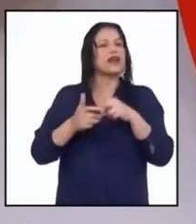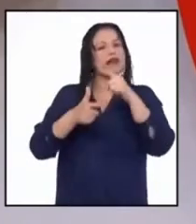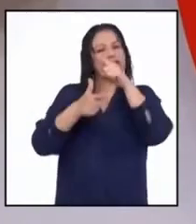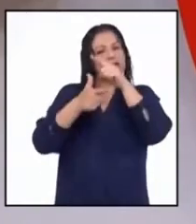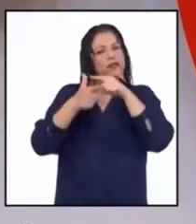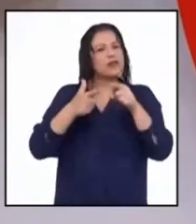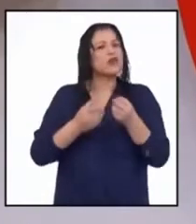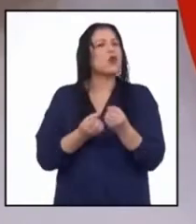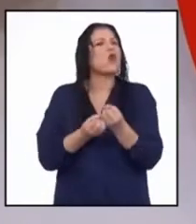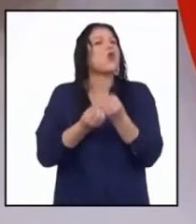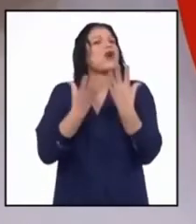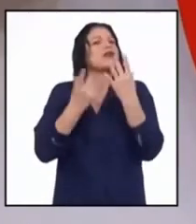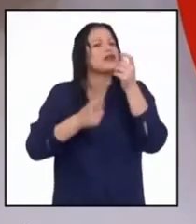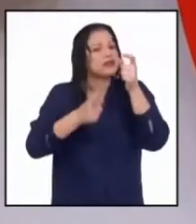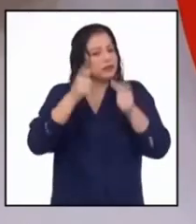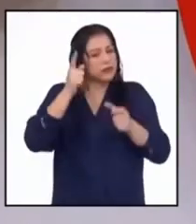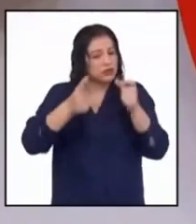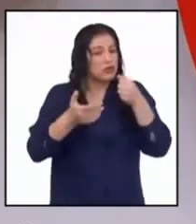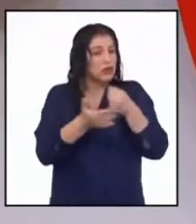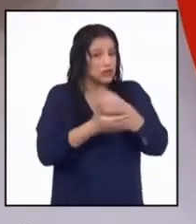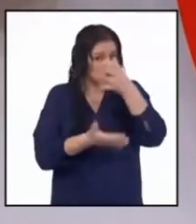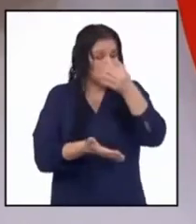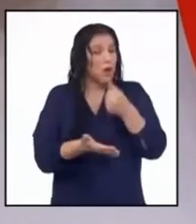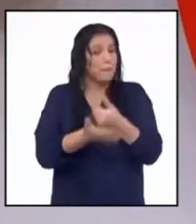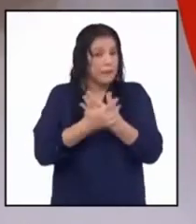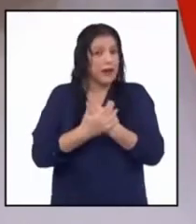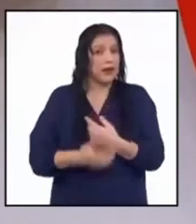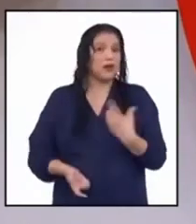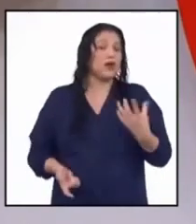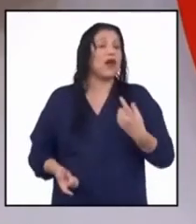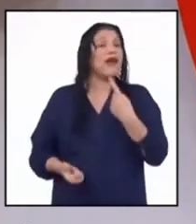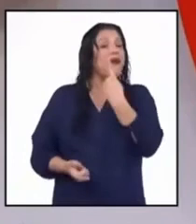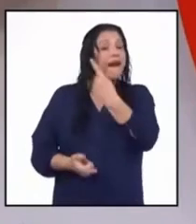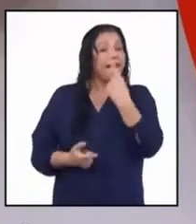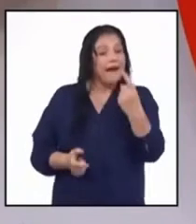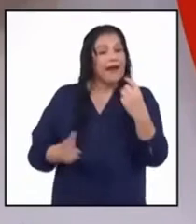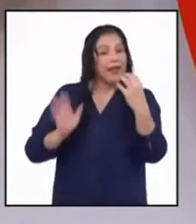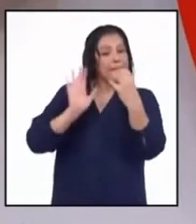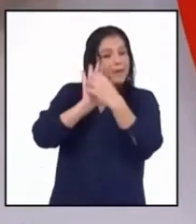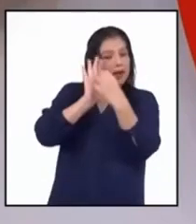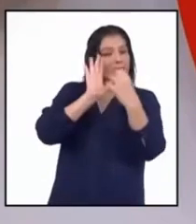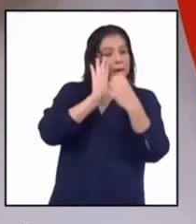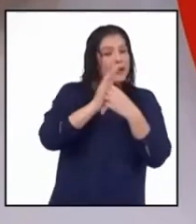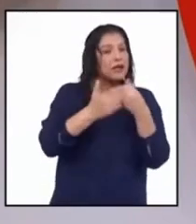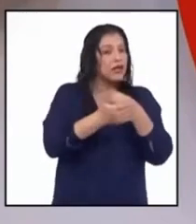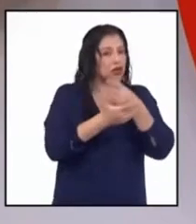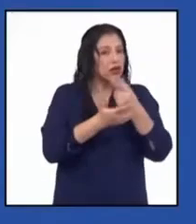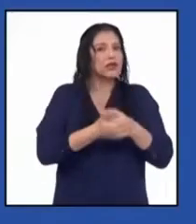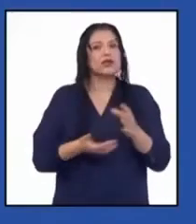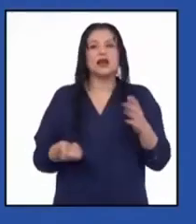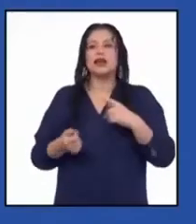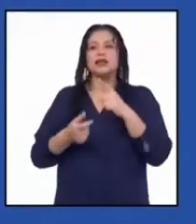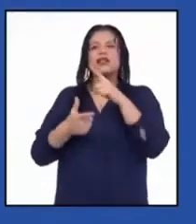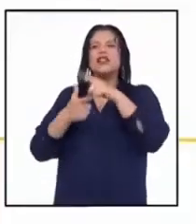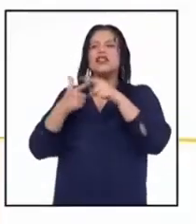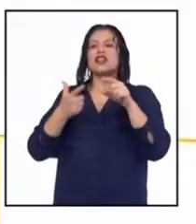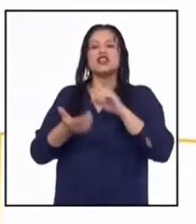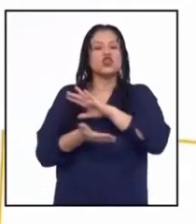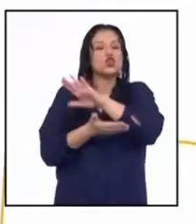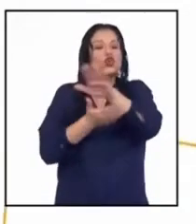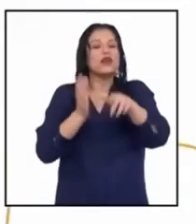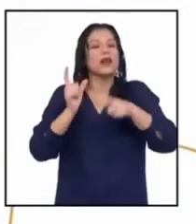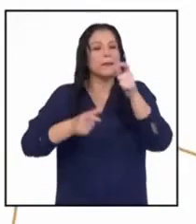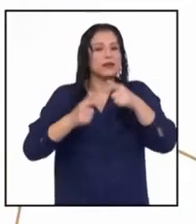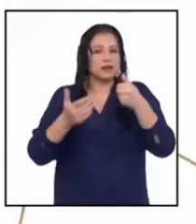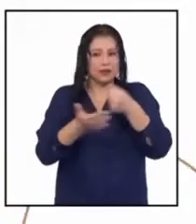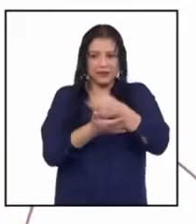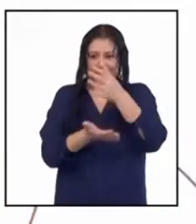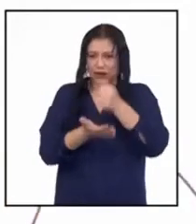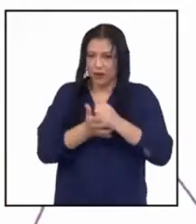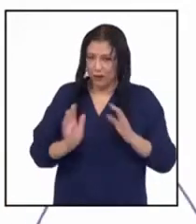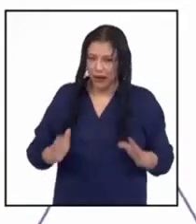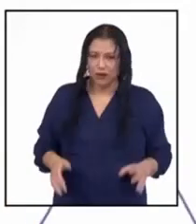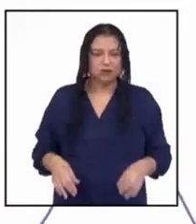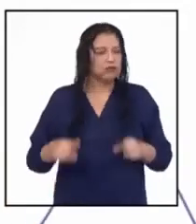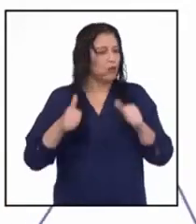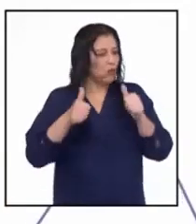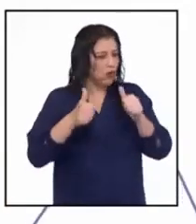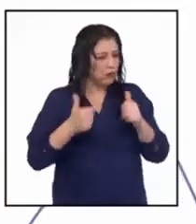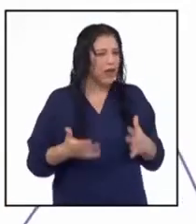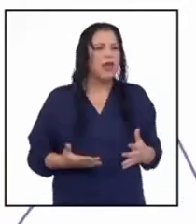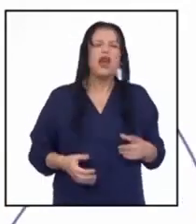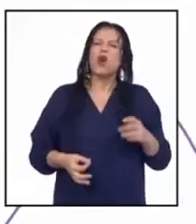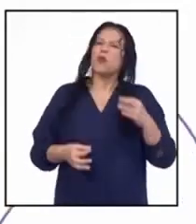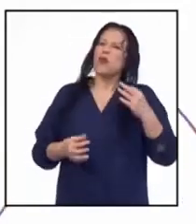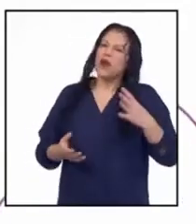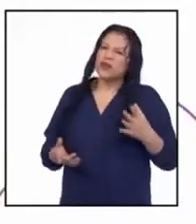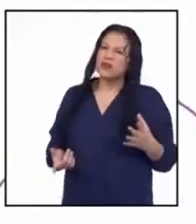la cantidad de personas que compra cada marca de chocolate entre el total de personas. Muy bien. Como